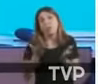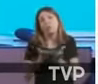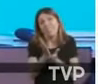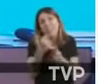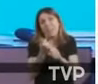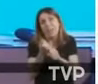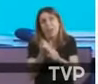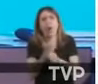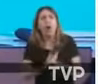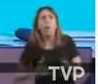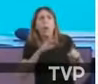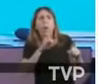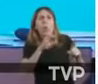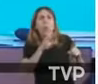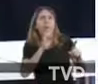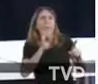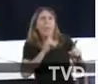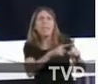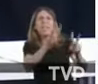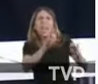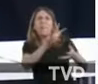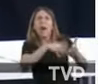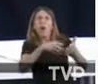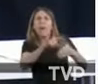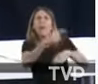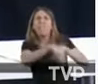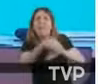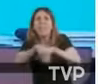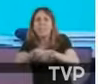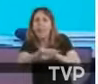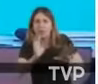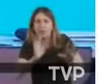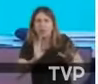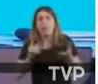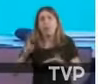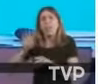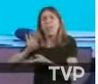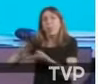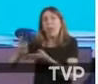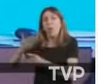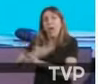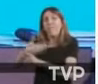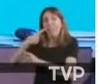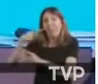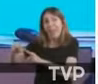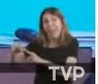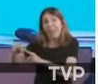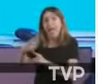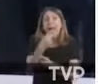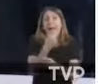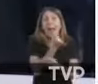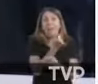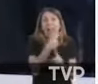en esa línea. Gobernador Bordet, sobre el tema del cronograma de vencimientos, la deuda con el Fondo Monetario Internacional, capital más intereses,